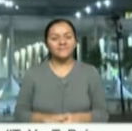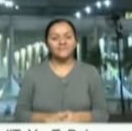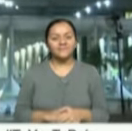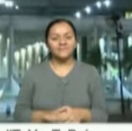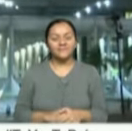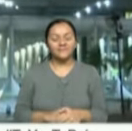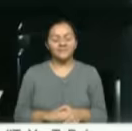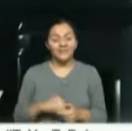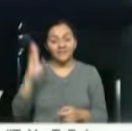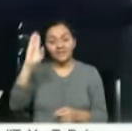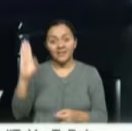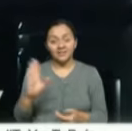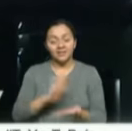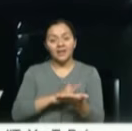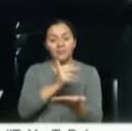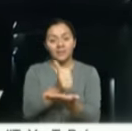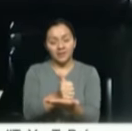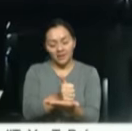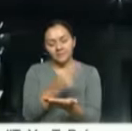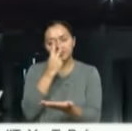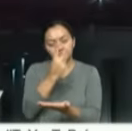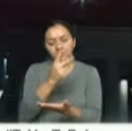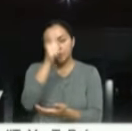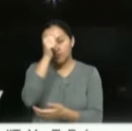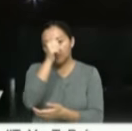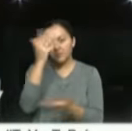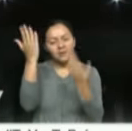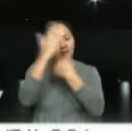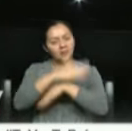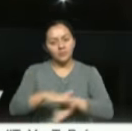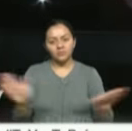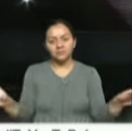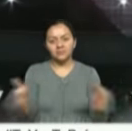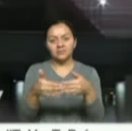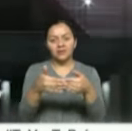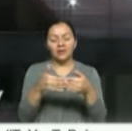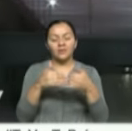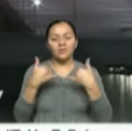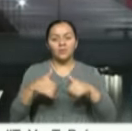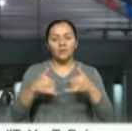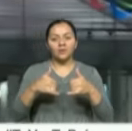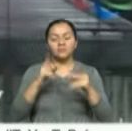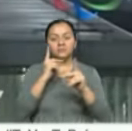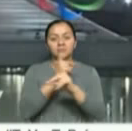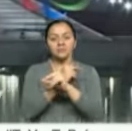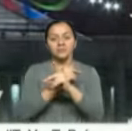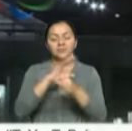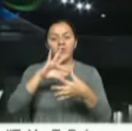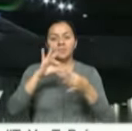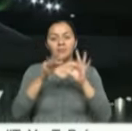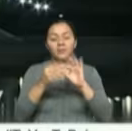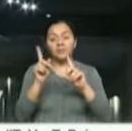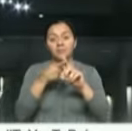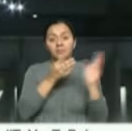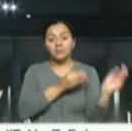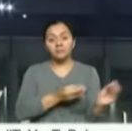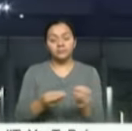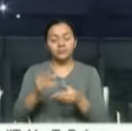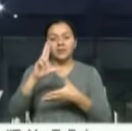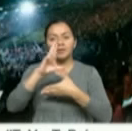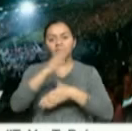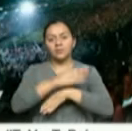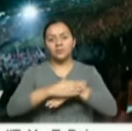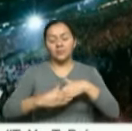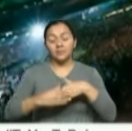Río de Janeiro se despidió el domingo de sus sorprendentes y exitosos Juegos Paralímpicos, los primeros organizados en América Latina.